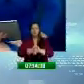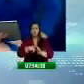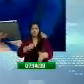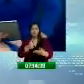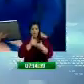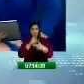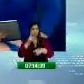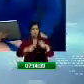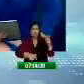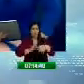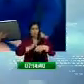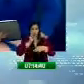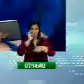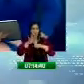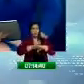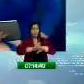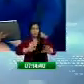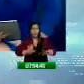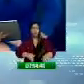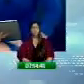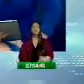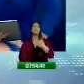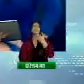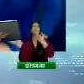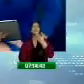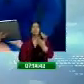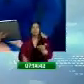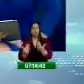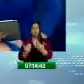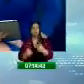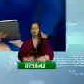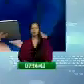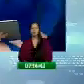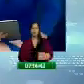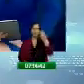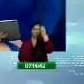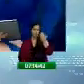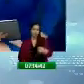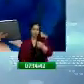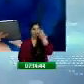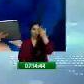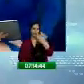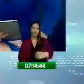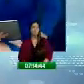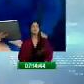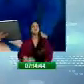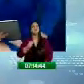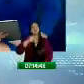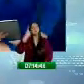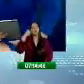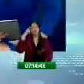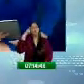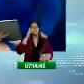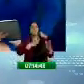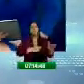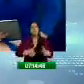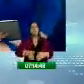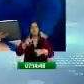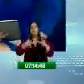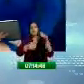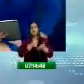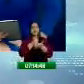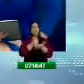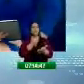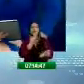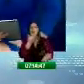Luisa, buen día. Bueno, definitivamente el Ecuador ha tomado las medidas para de alguna manera poder mitigar la propagación